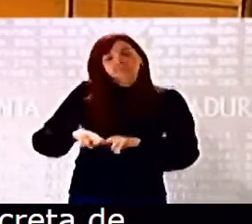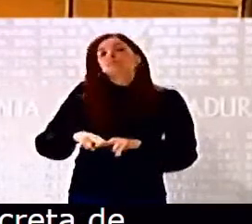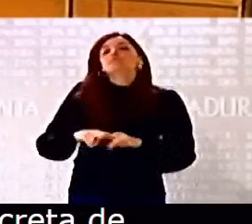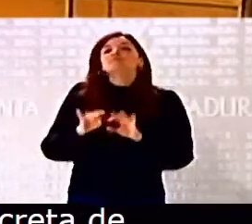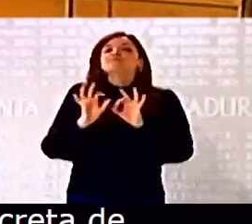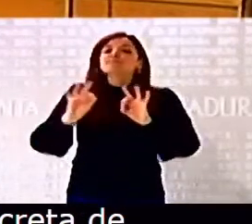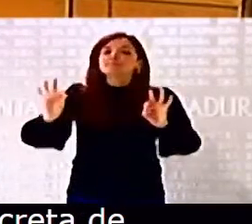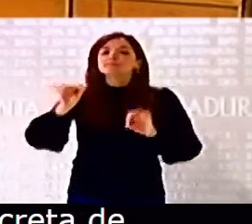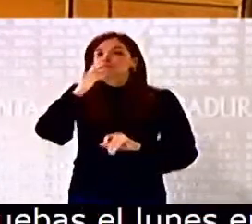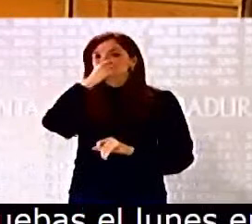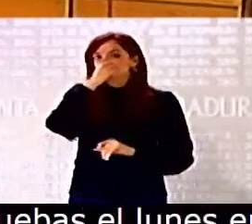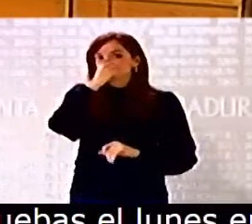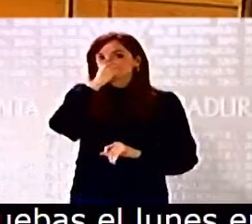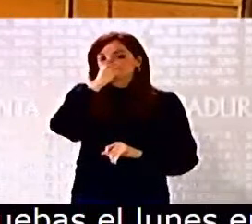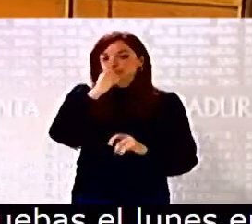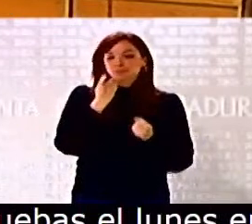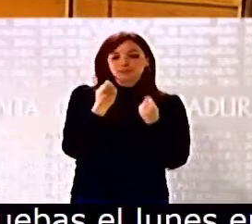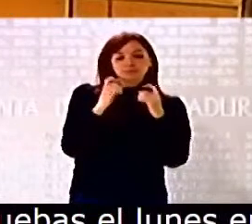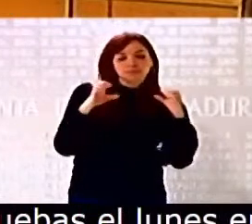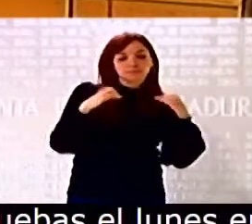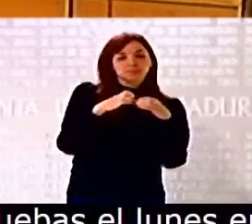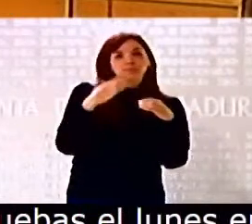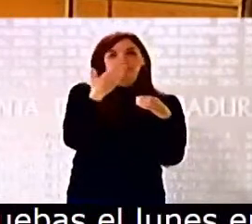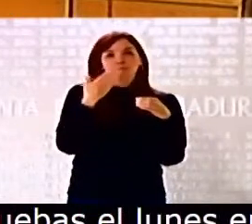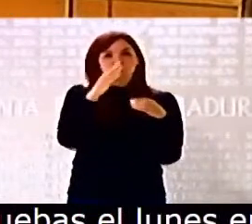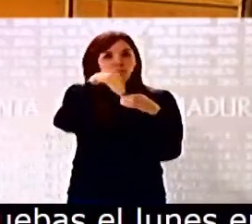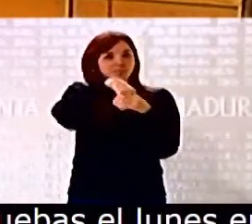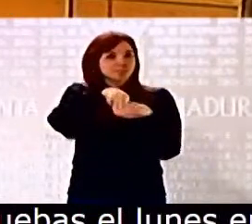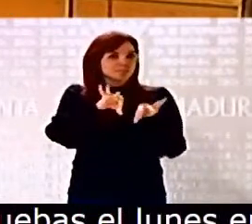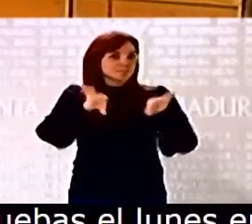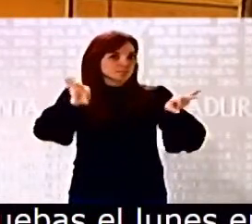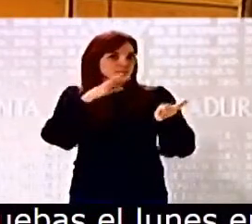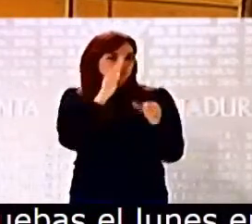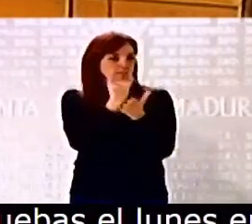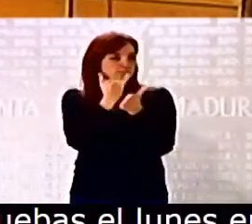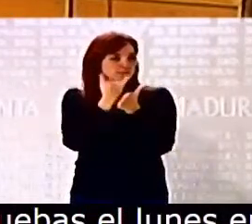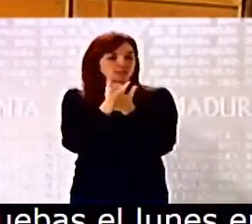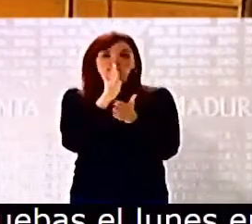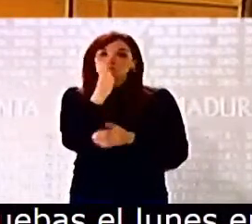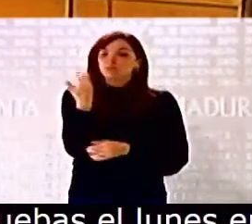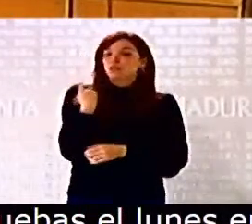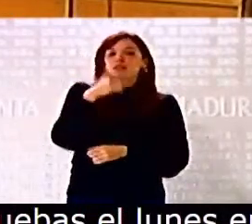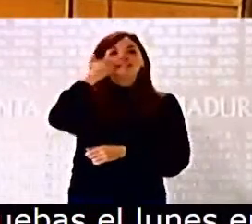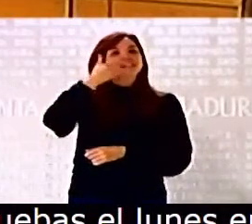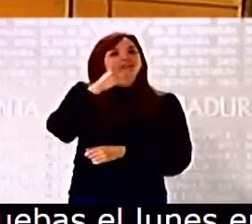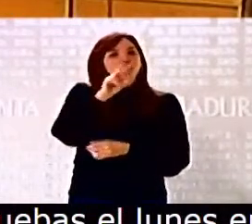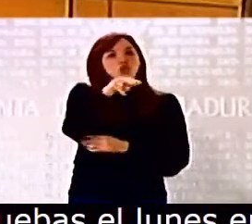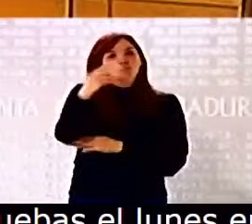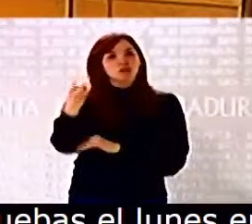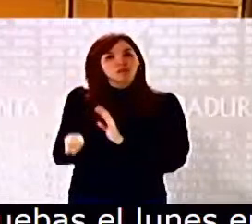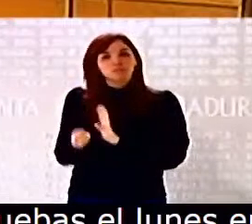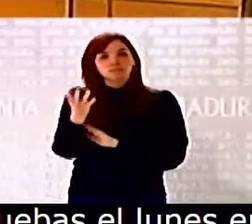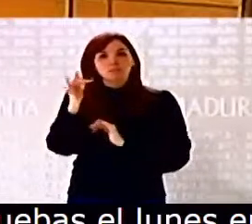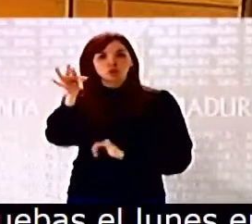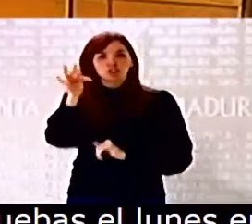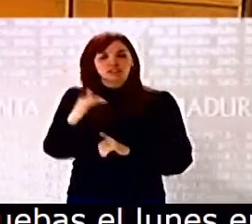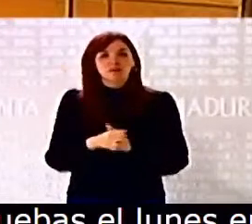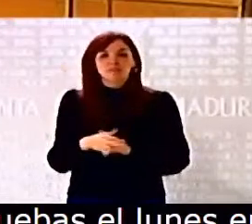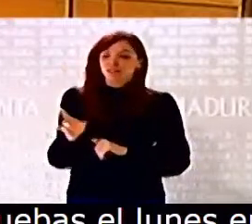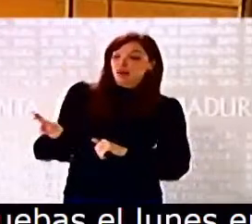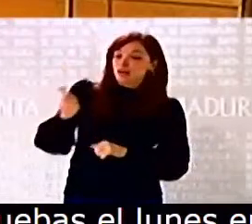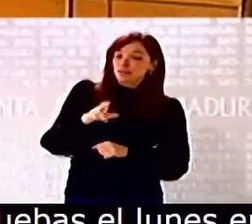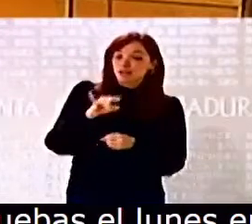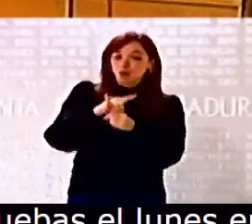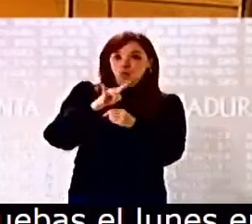a los alumnos y profesores del colegio, porque el sábado se dieron pruebas positivas, se volvieron a hacer pruebas el